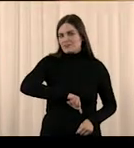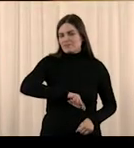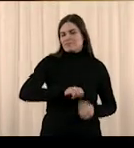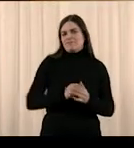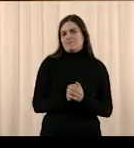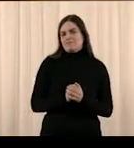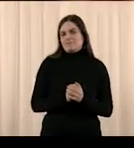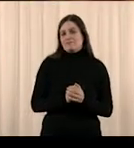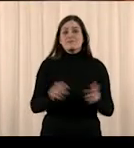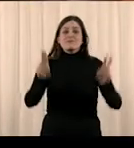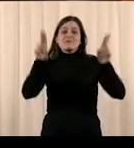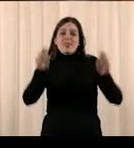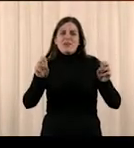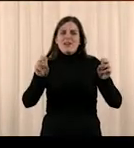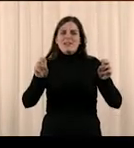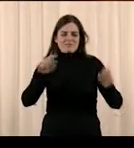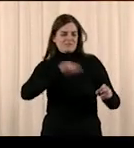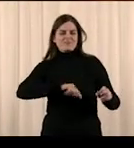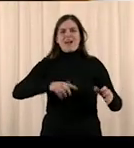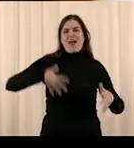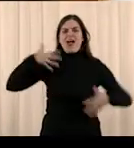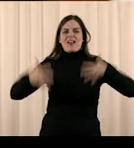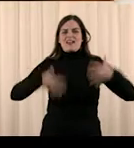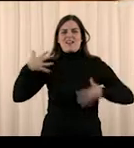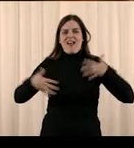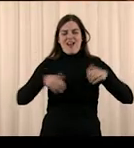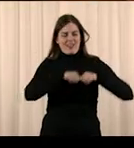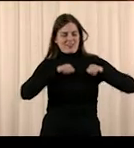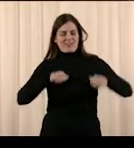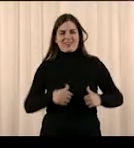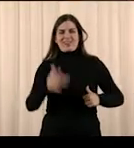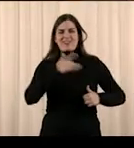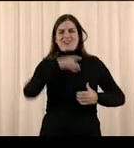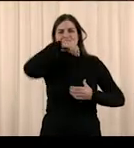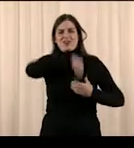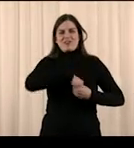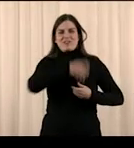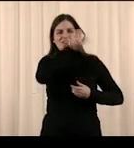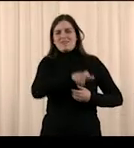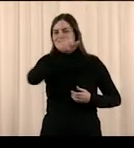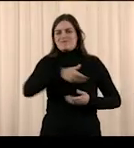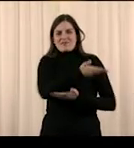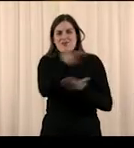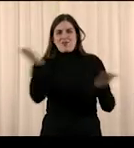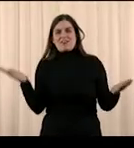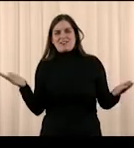that joy. Y se trata de esa alegría que existe en el corazón de cada ser humano.